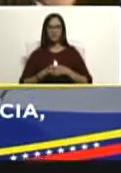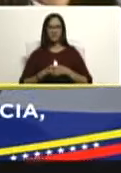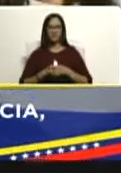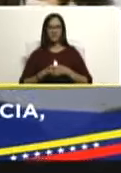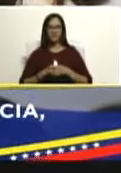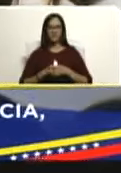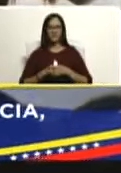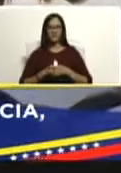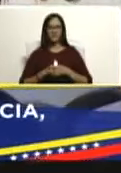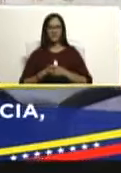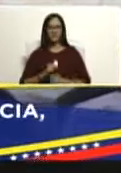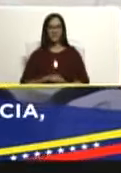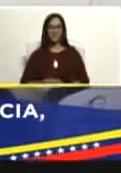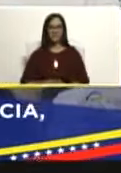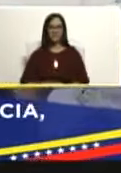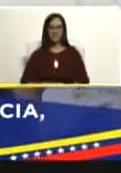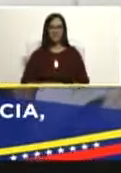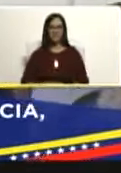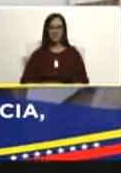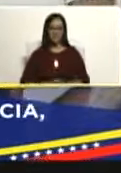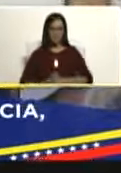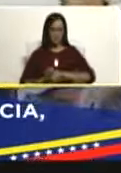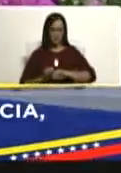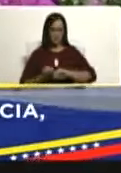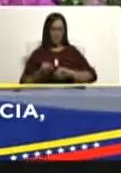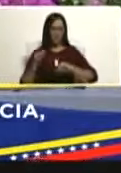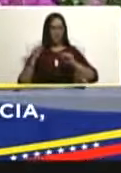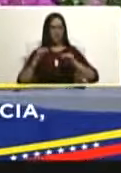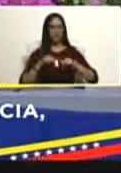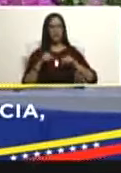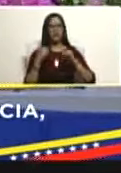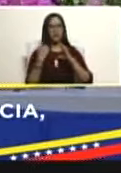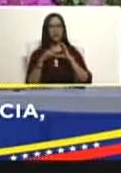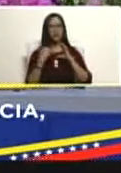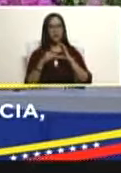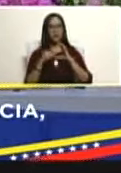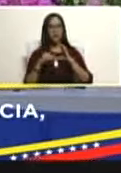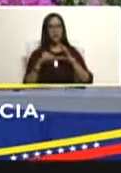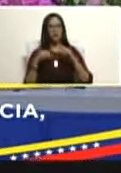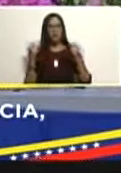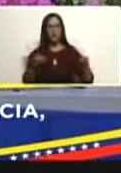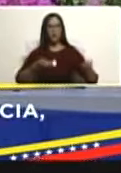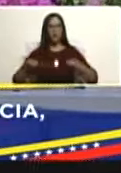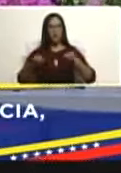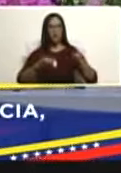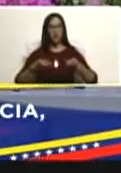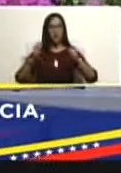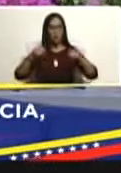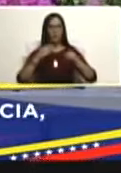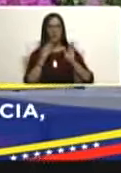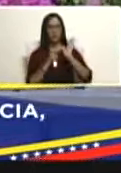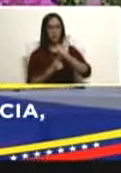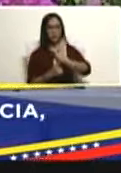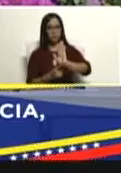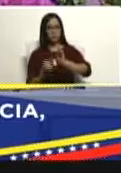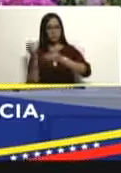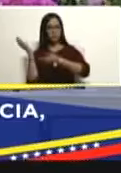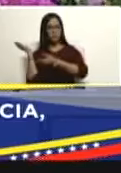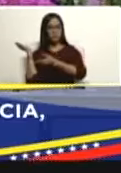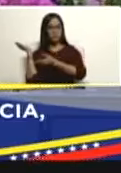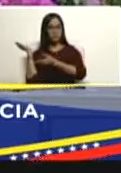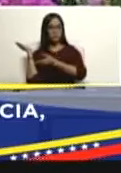Por ejemplo, aquí está El Correo del Orinoco de hoy, por ejemplo. Esto también existe a nivel digital.